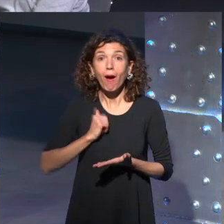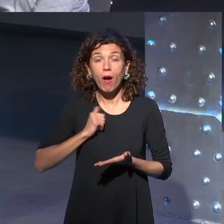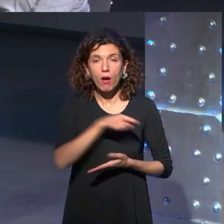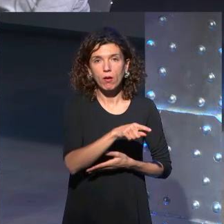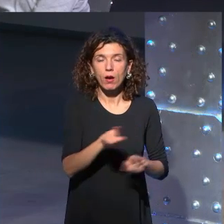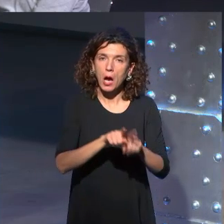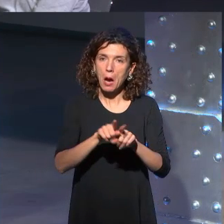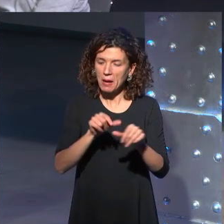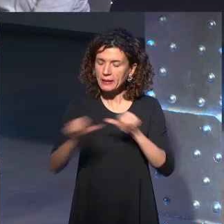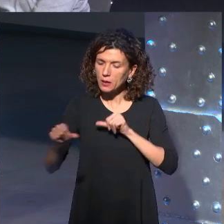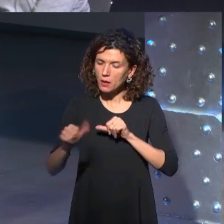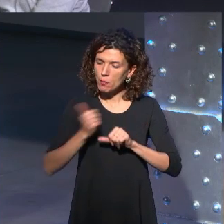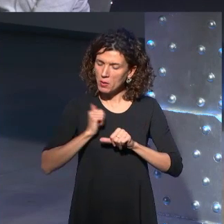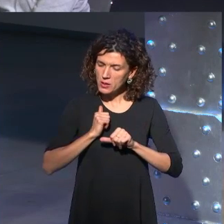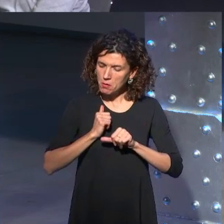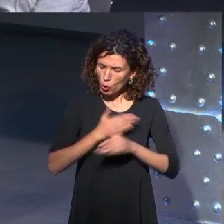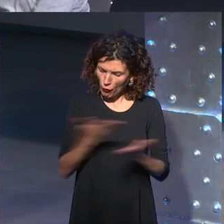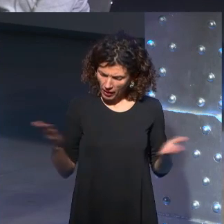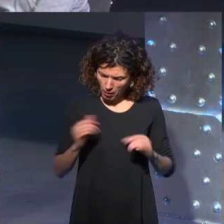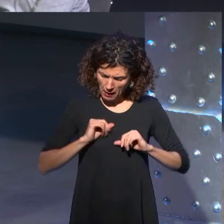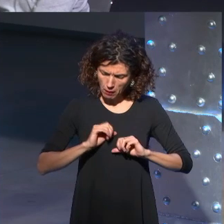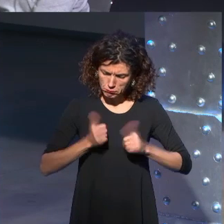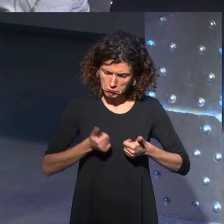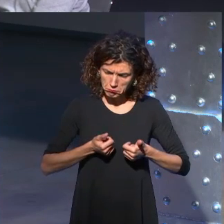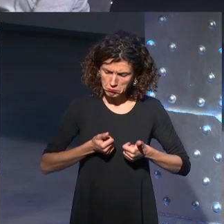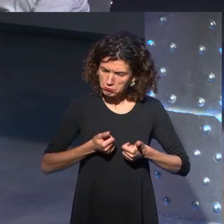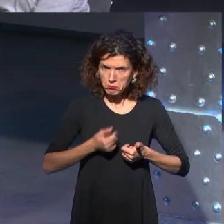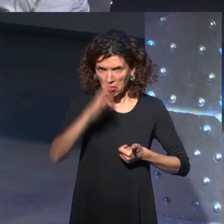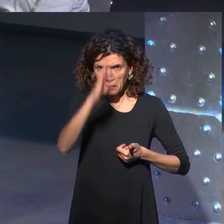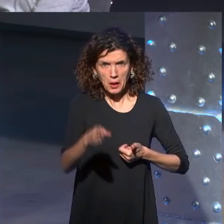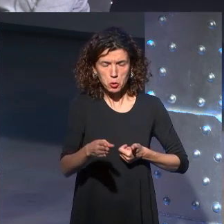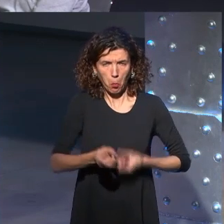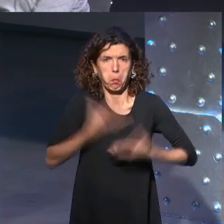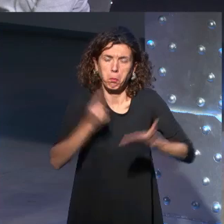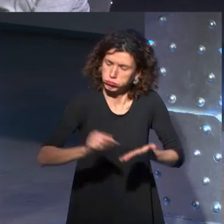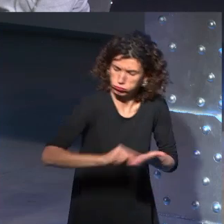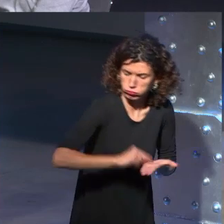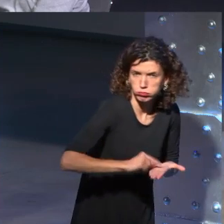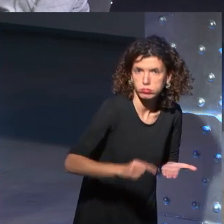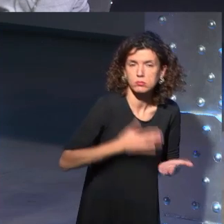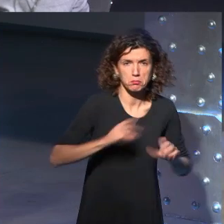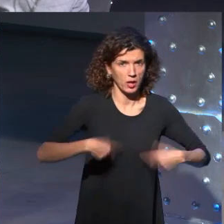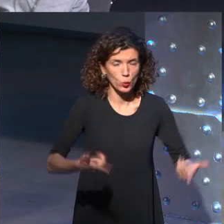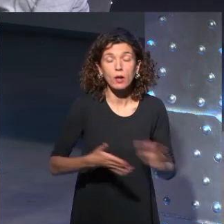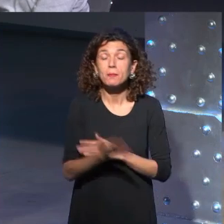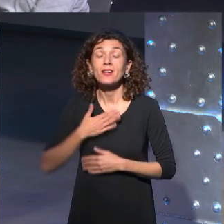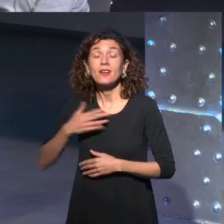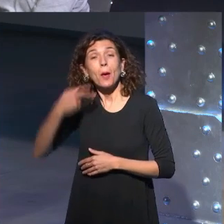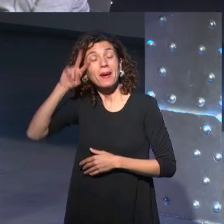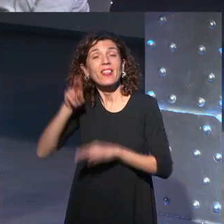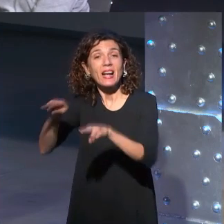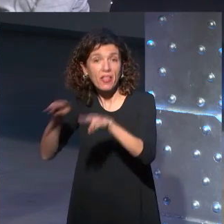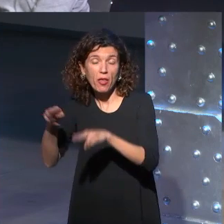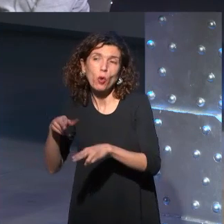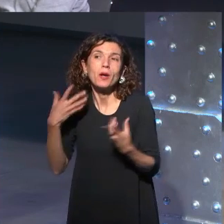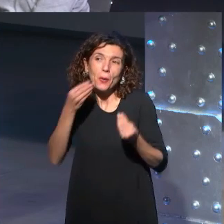que he confiado, a ciegas, casi inconsciente. Y por otro lado, mi experiencia como cazador, soy cazador, sé que no